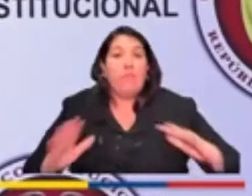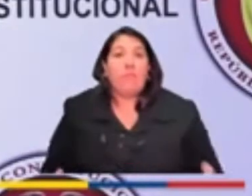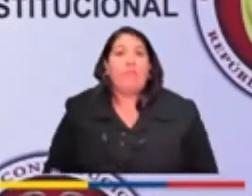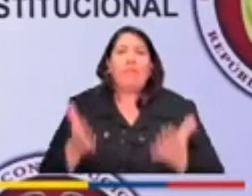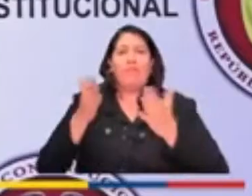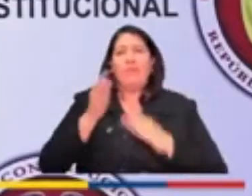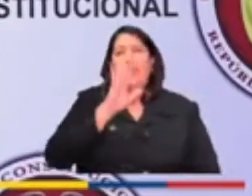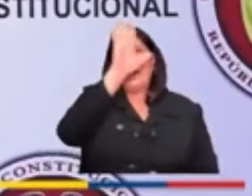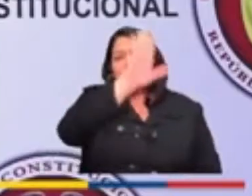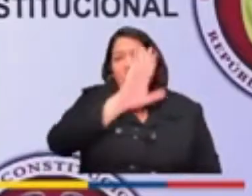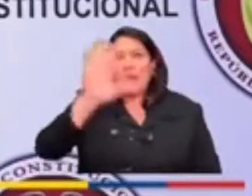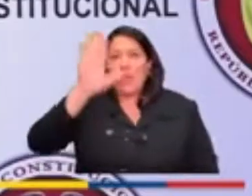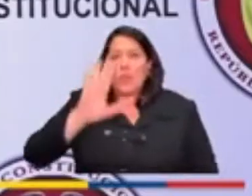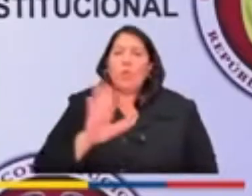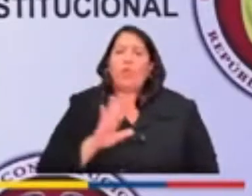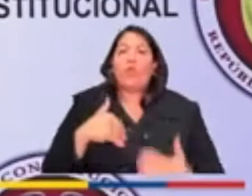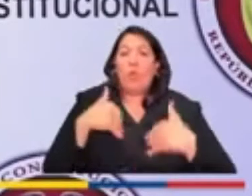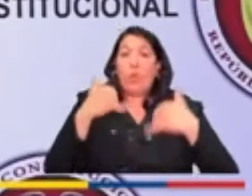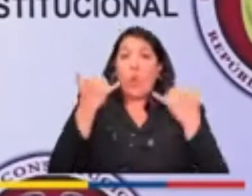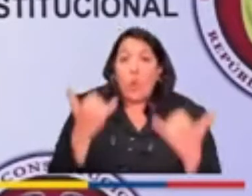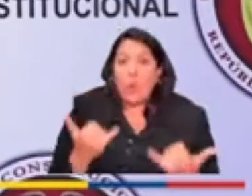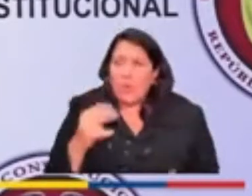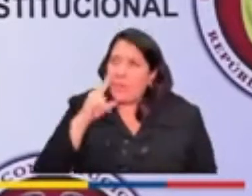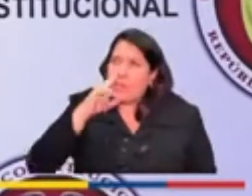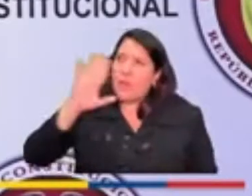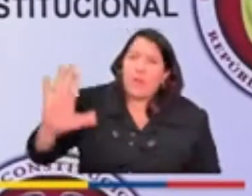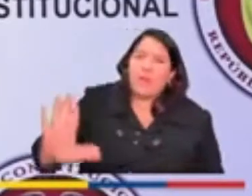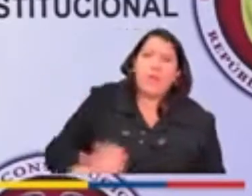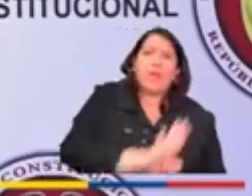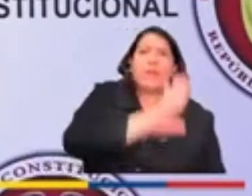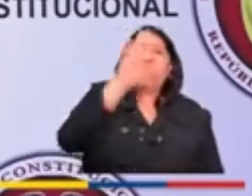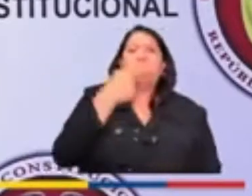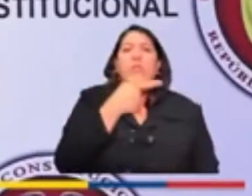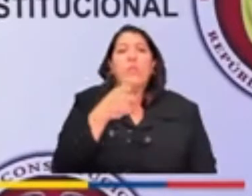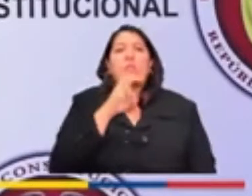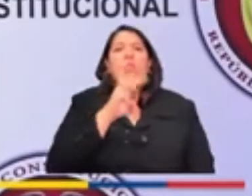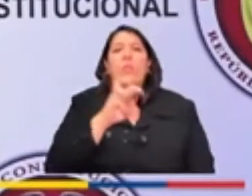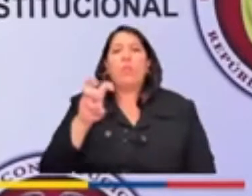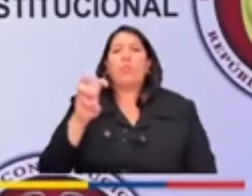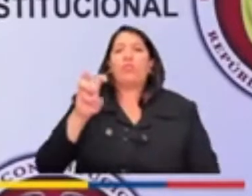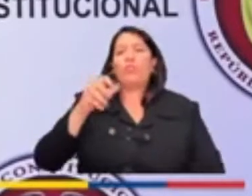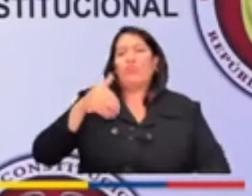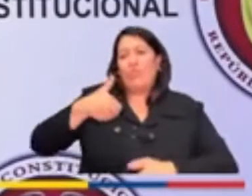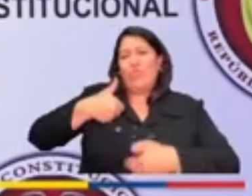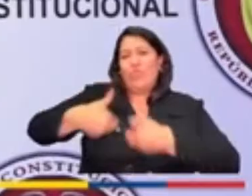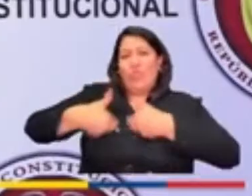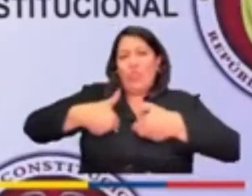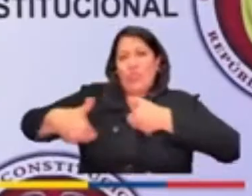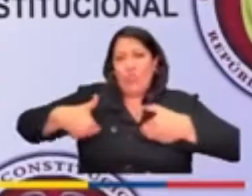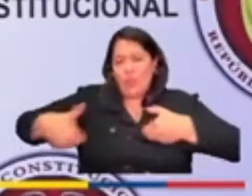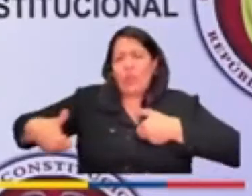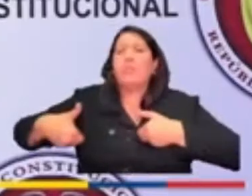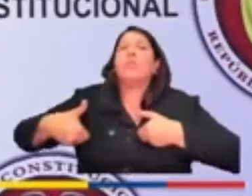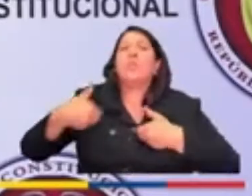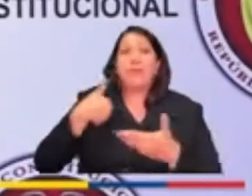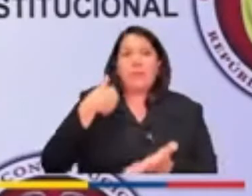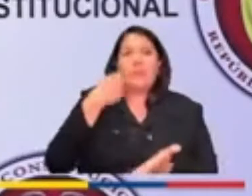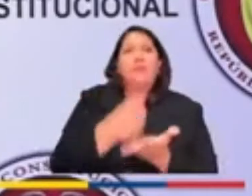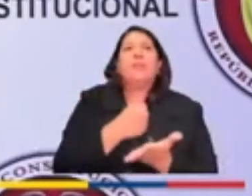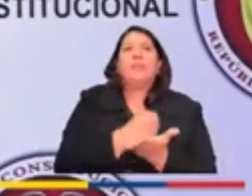¿Qué pasó? Hoy a nivel nacional existen más de 188 solicitudes que están radicadas